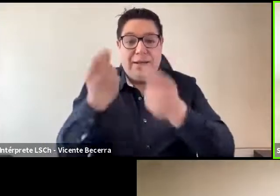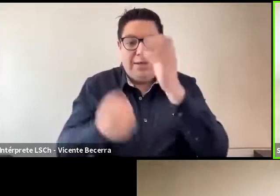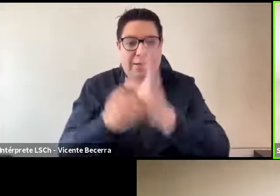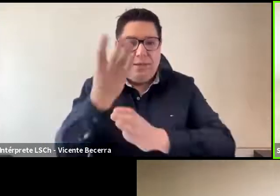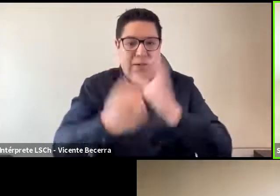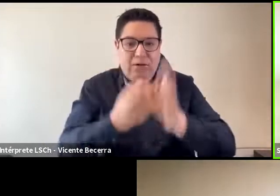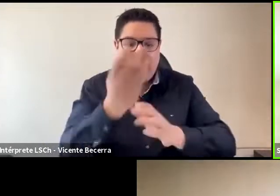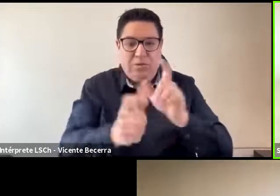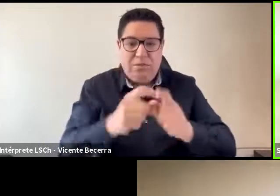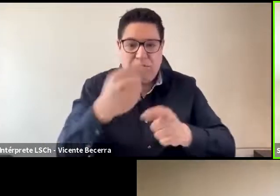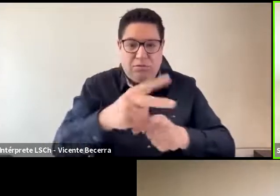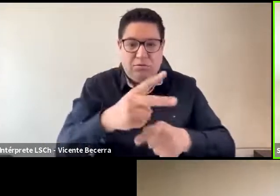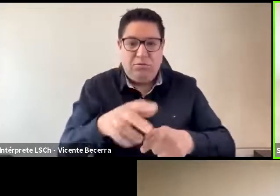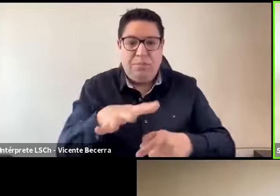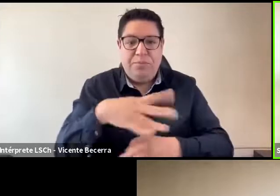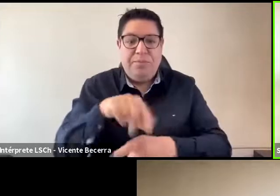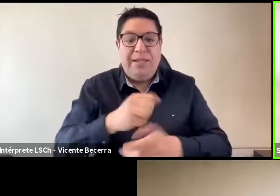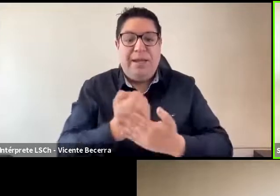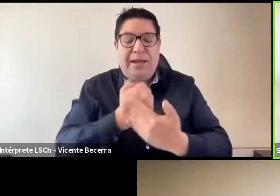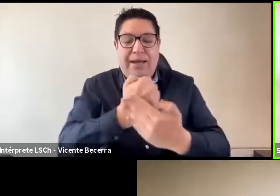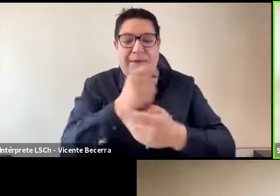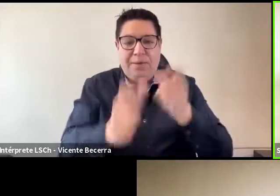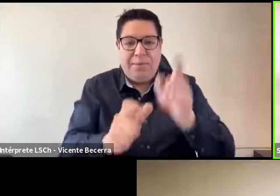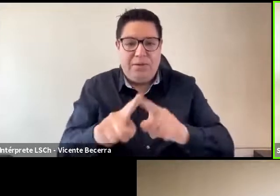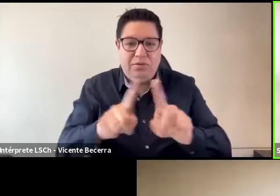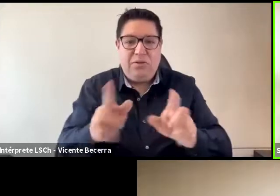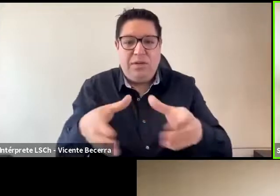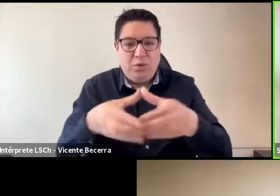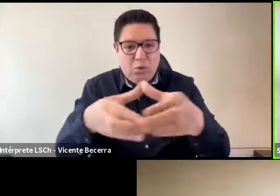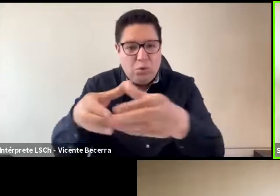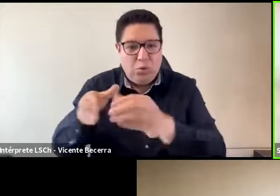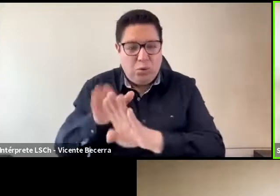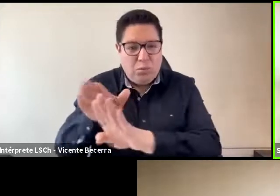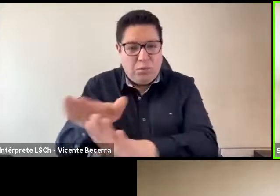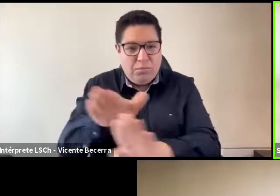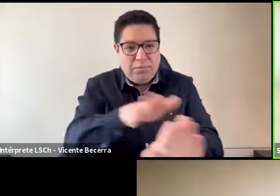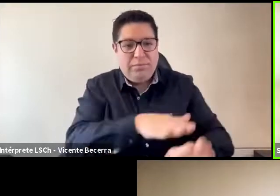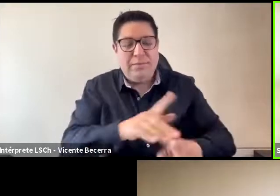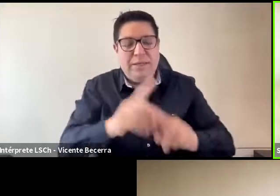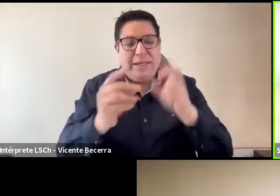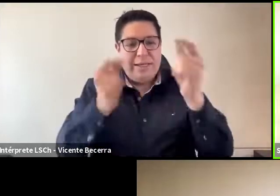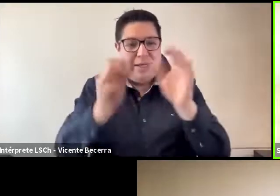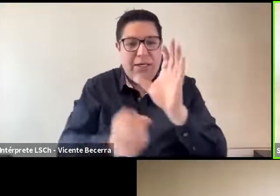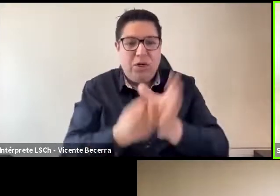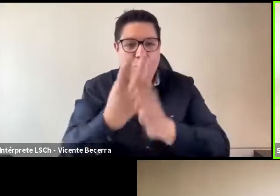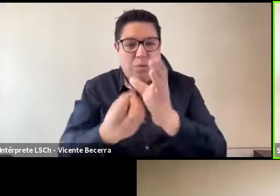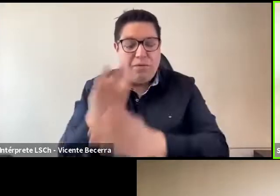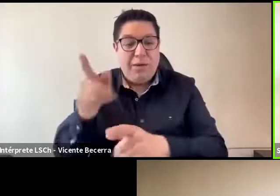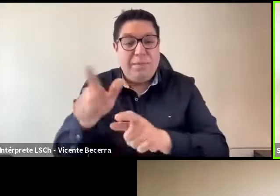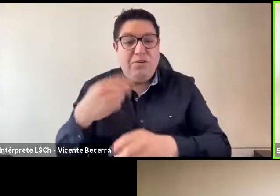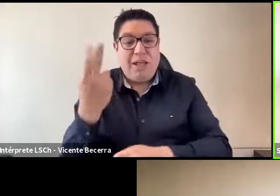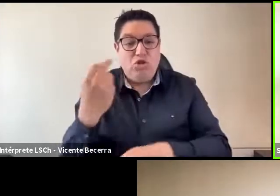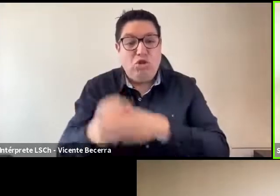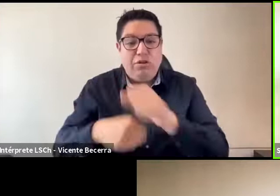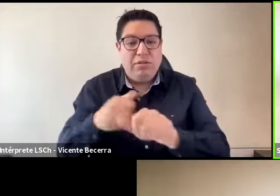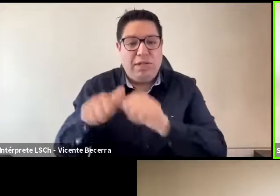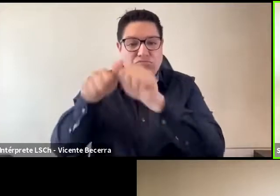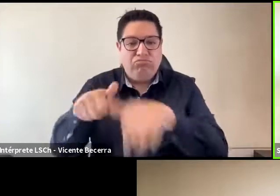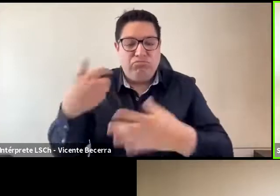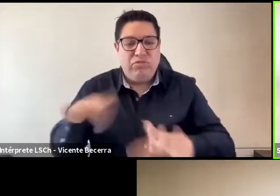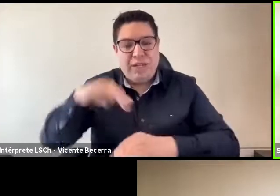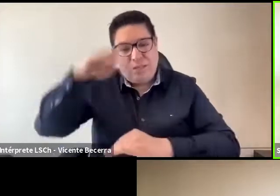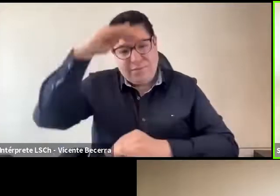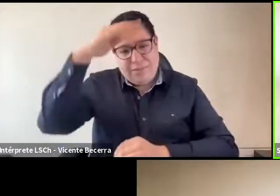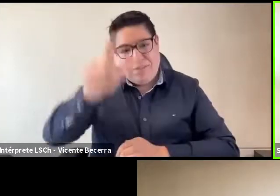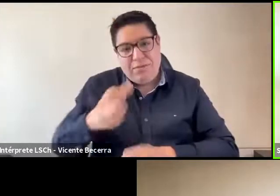gobierno para ayudar a las organizaciones públicas a innovar y ello lleva más de 12 años de experiencia